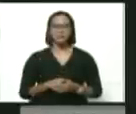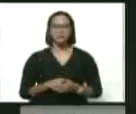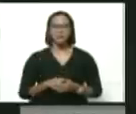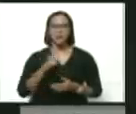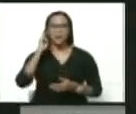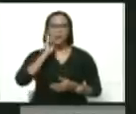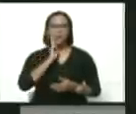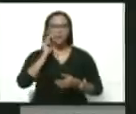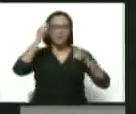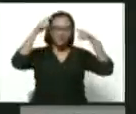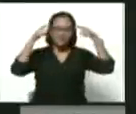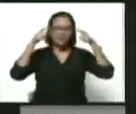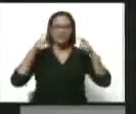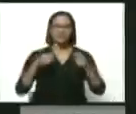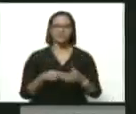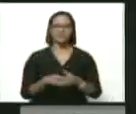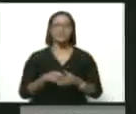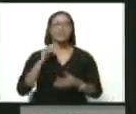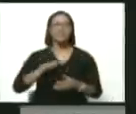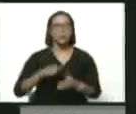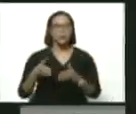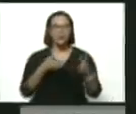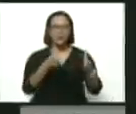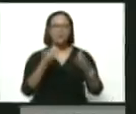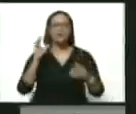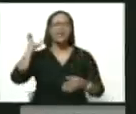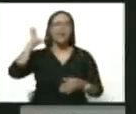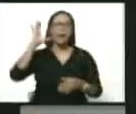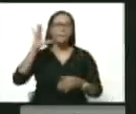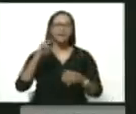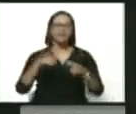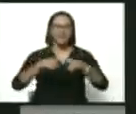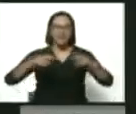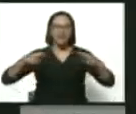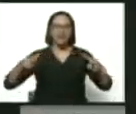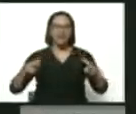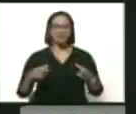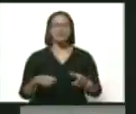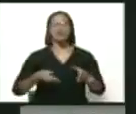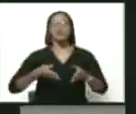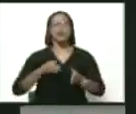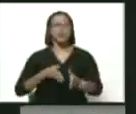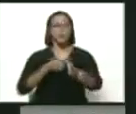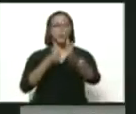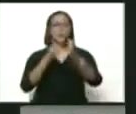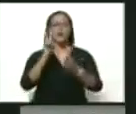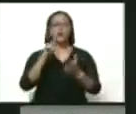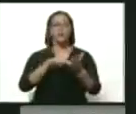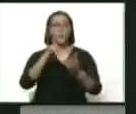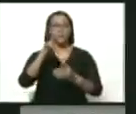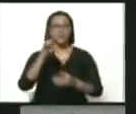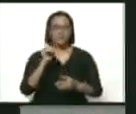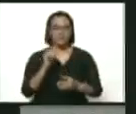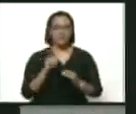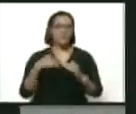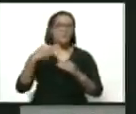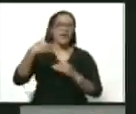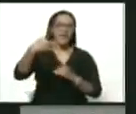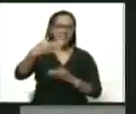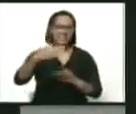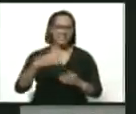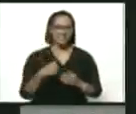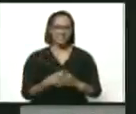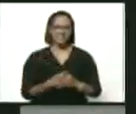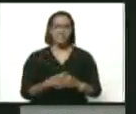Bolívar y de Chávez. Estamos en el camino de la patria grande, rumbo al 2030 y más allá.